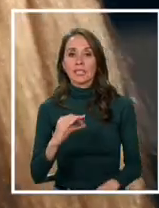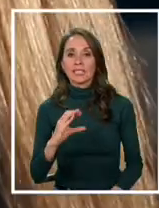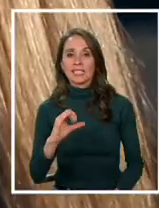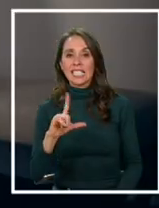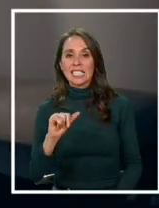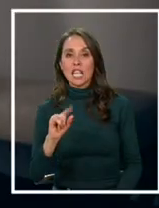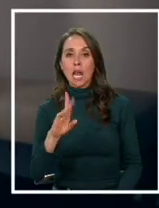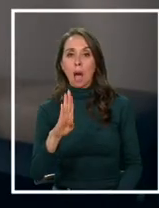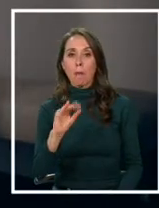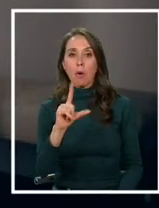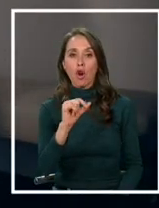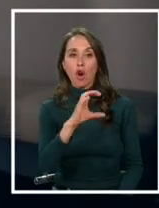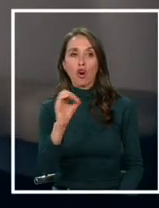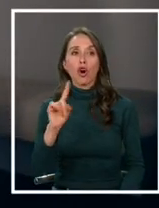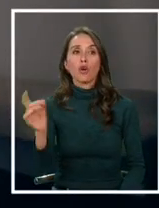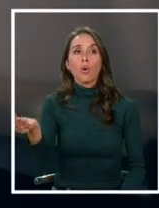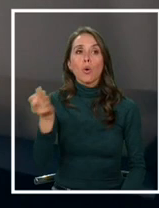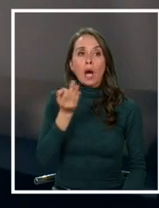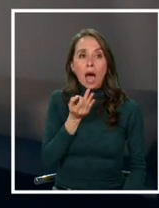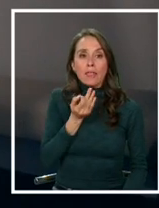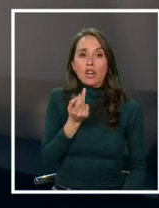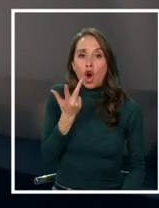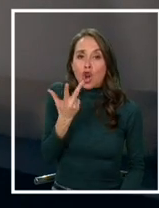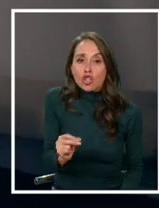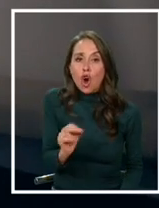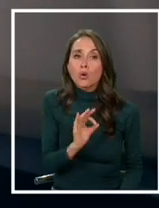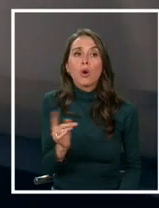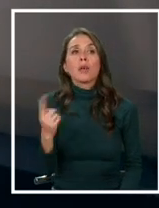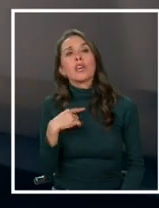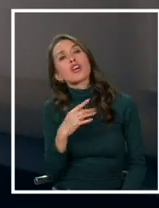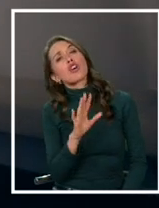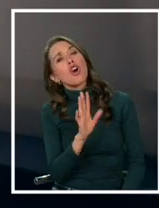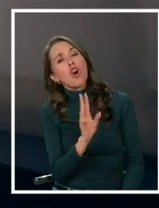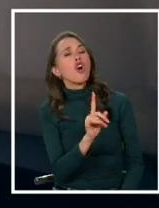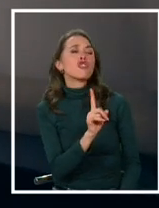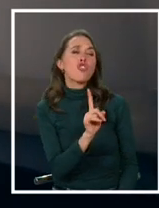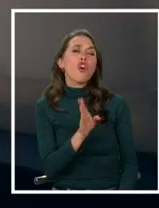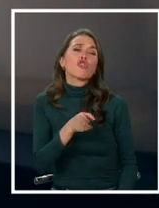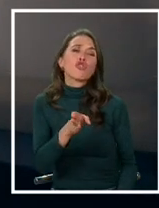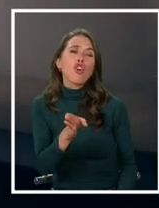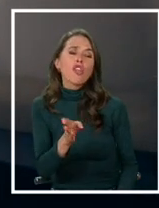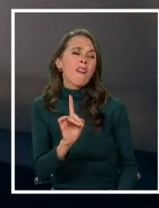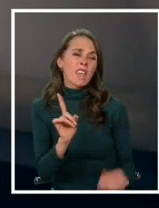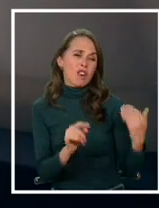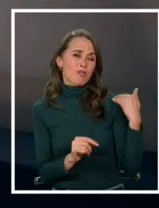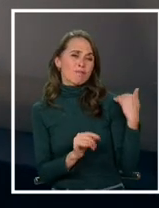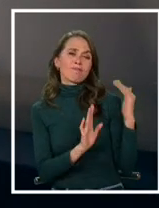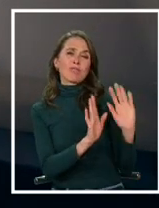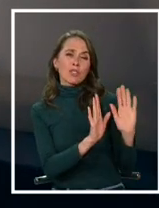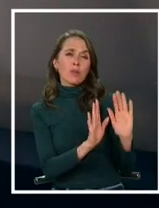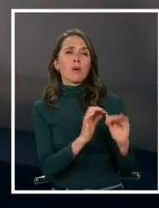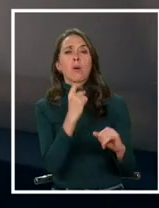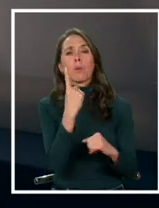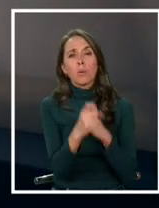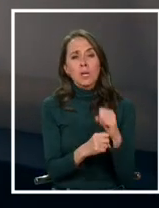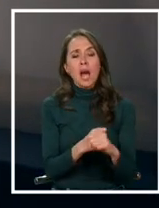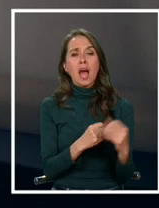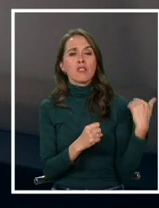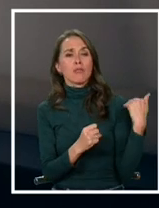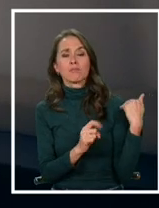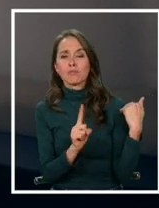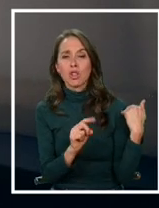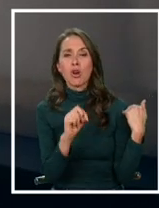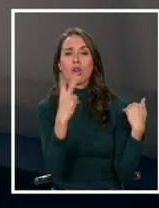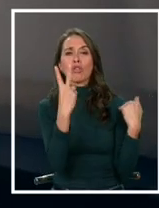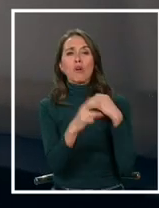loco fue como nunca nos dijo un no rotundo era como un No todavía no pasaron un dos TR